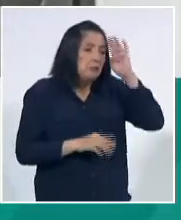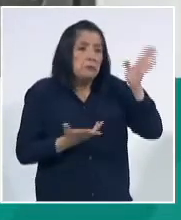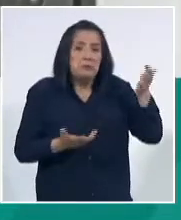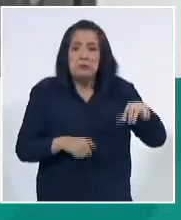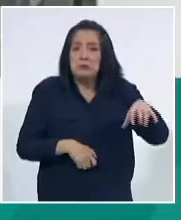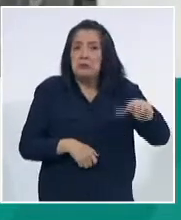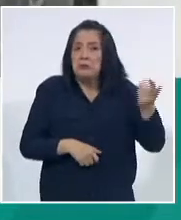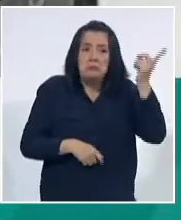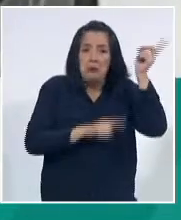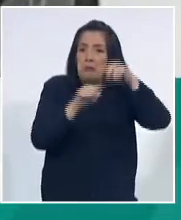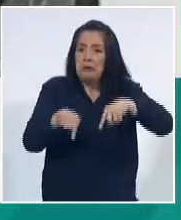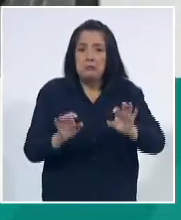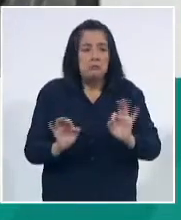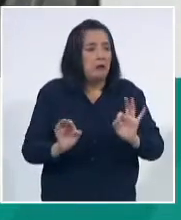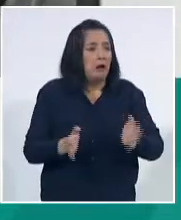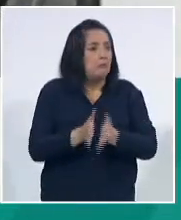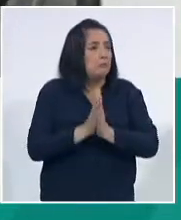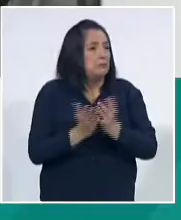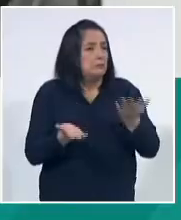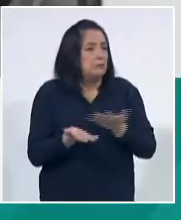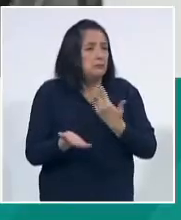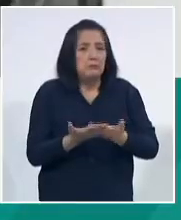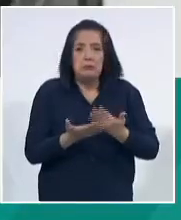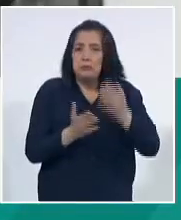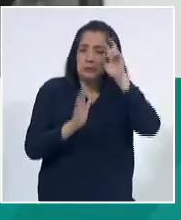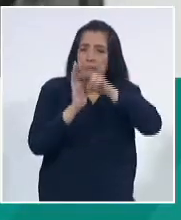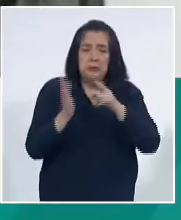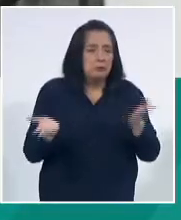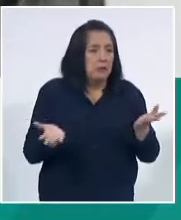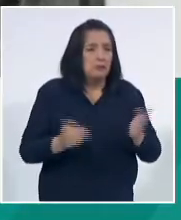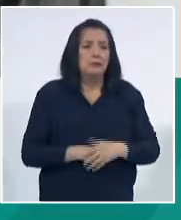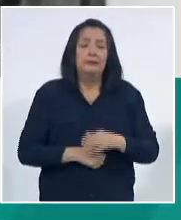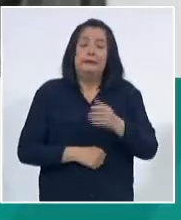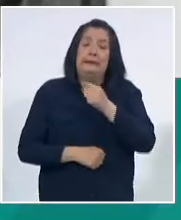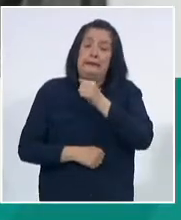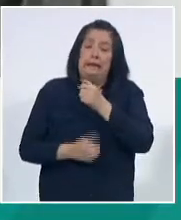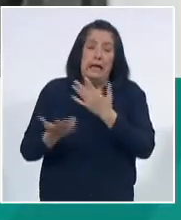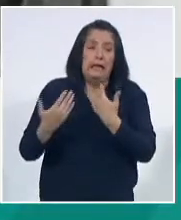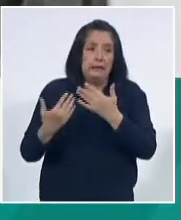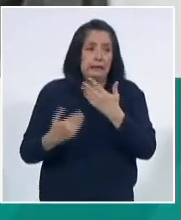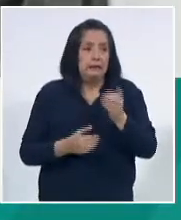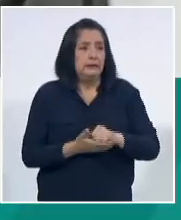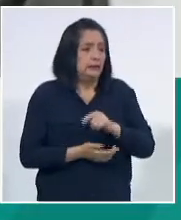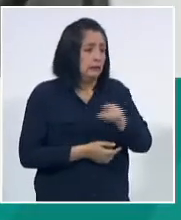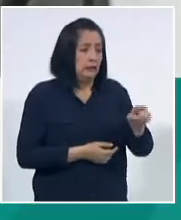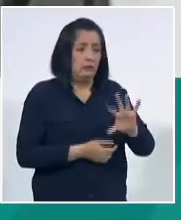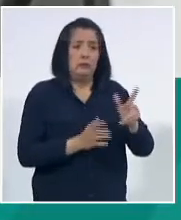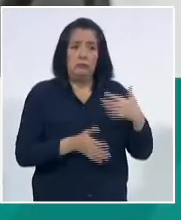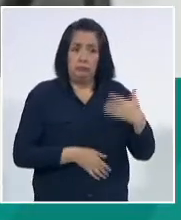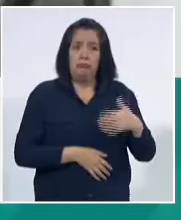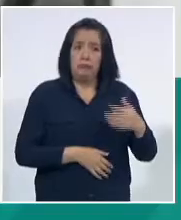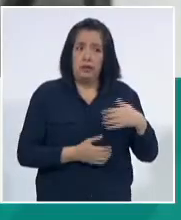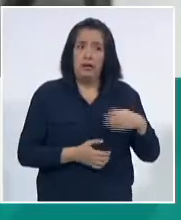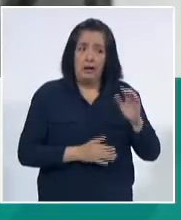no ha venido ni a pedirme los videos. Bien, Victoria, Edwin, muchísimas gracias. Y esos delincuentes lo tenían bastante